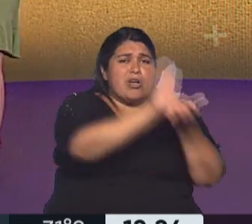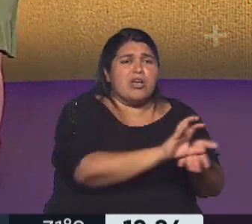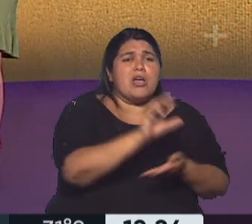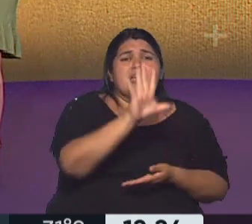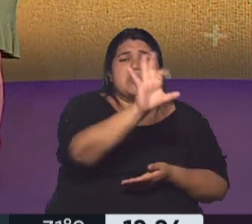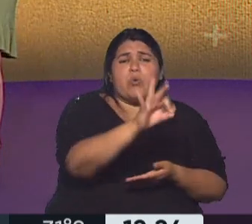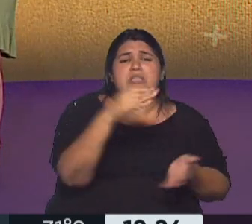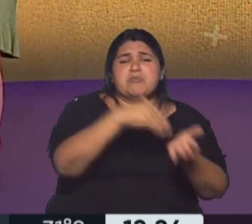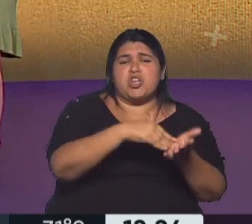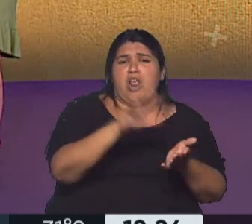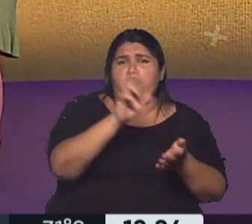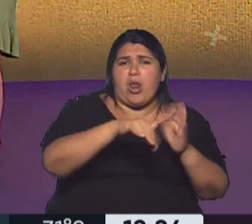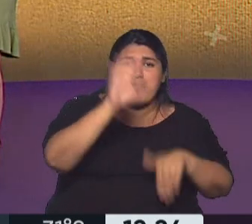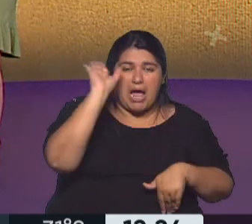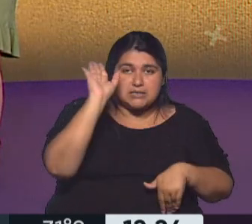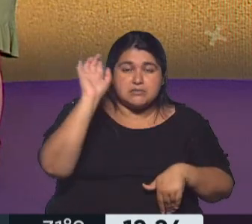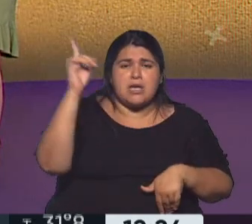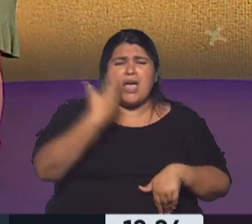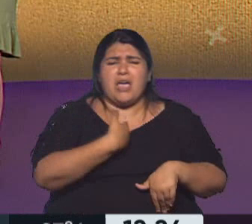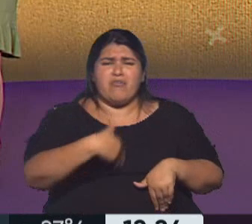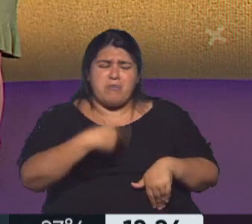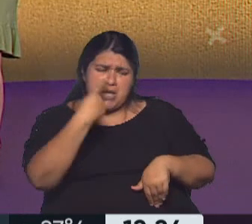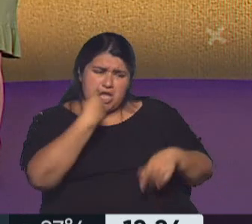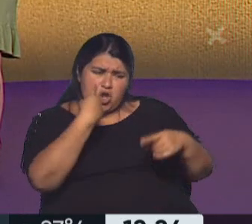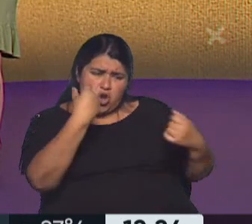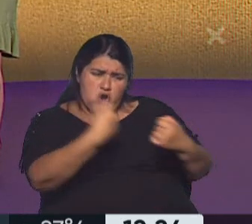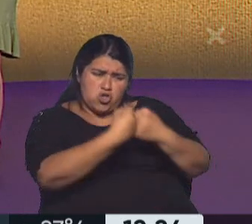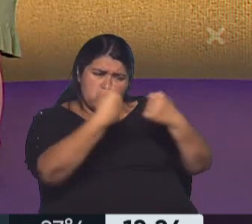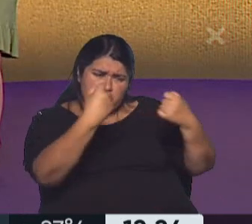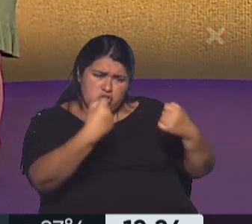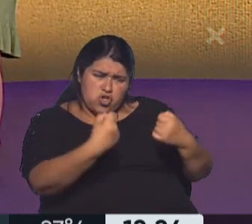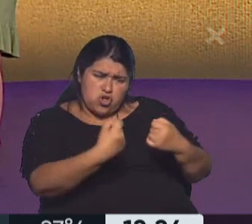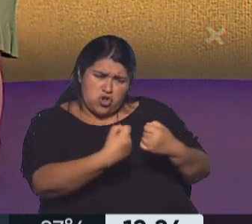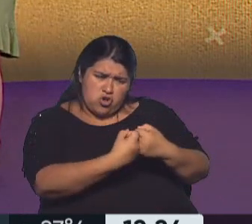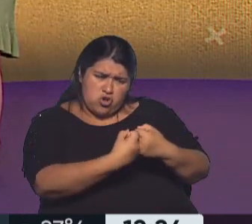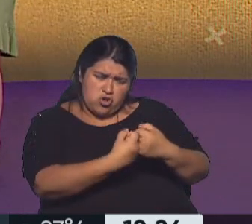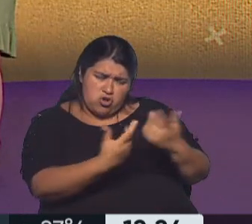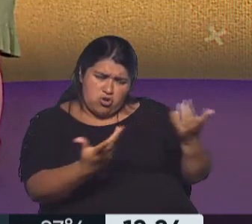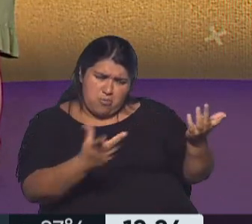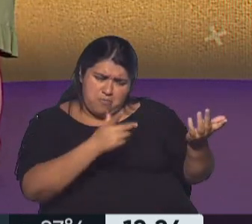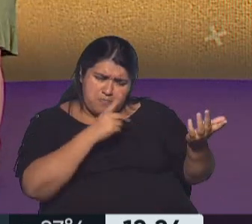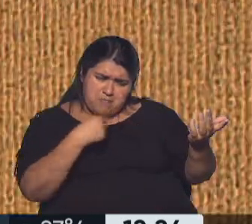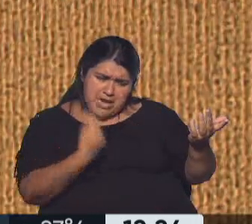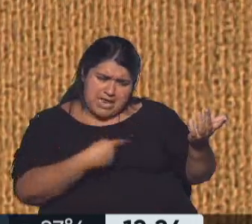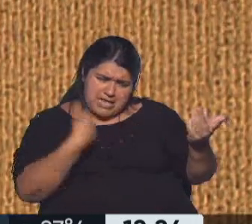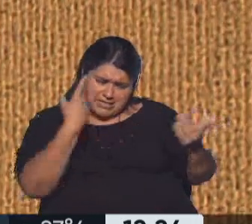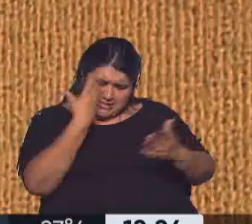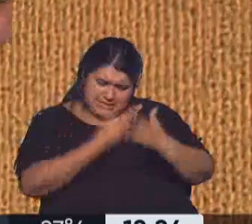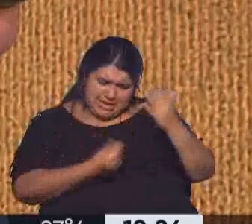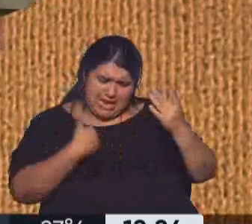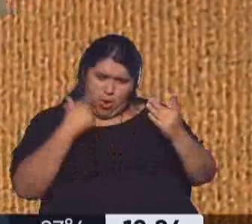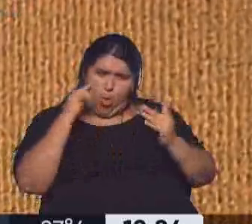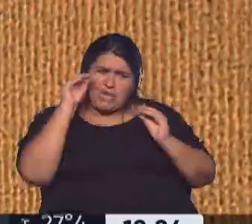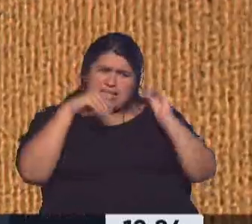dólares. Ahora, el FMI revisa y dice, creo que fuimos demasiado exagerados o no fuimos lo